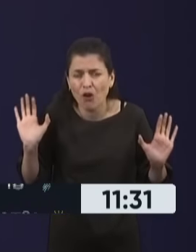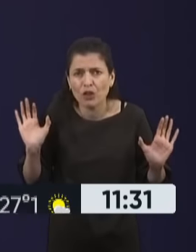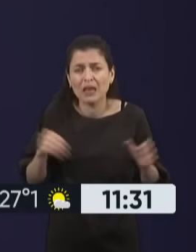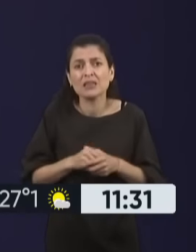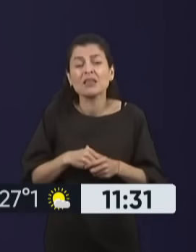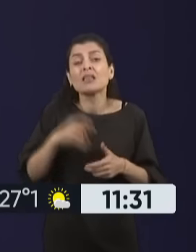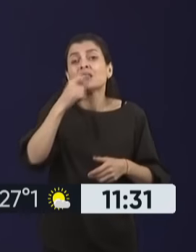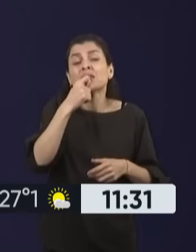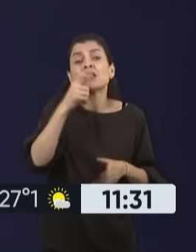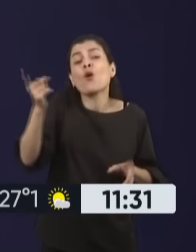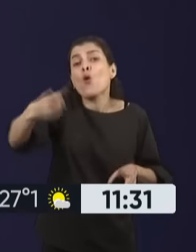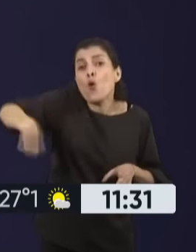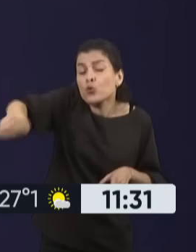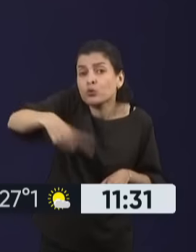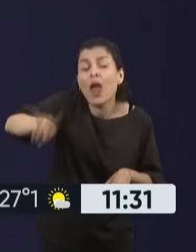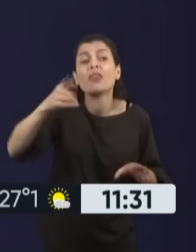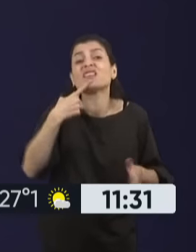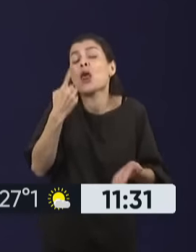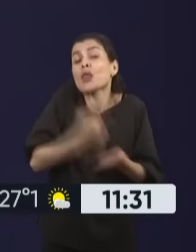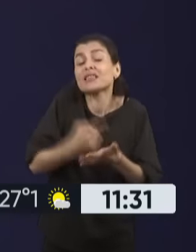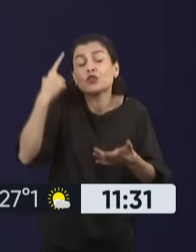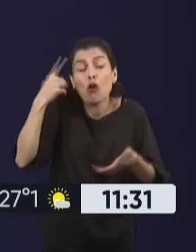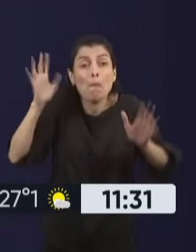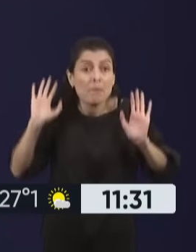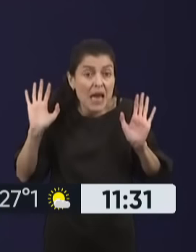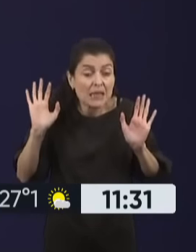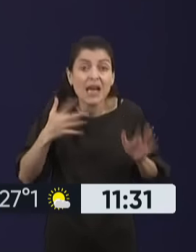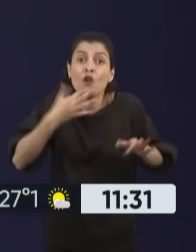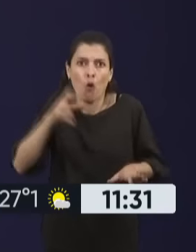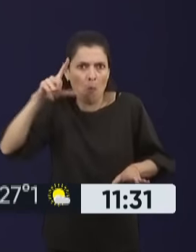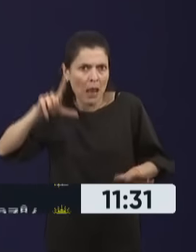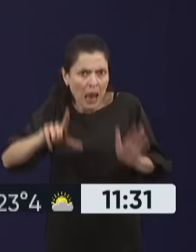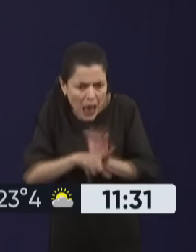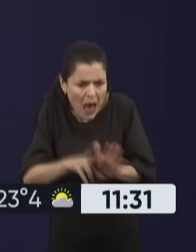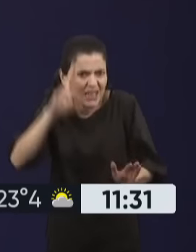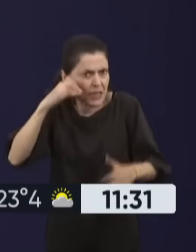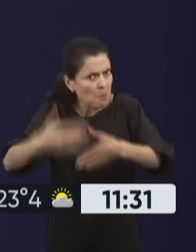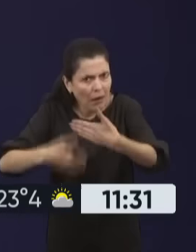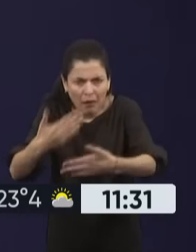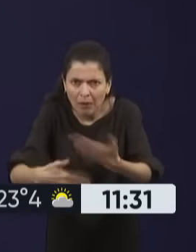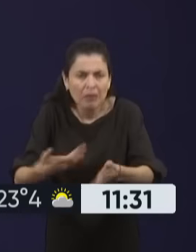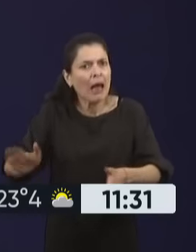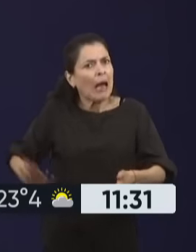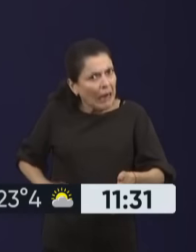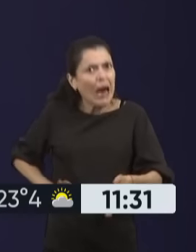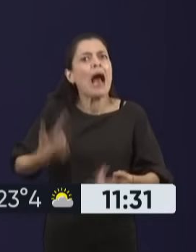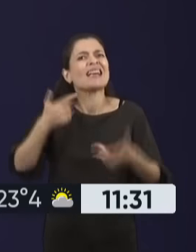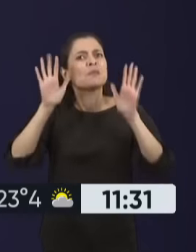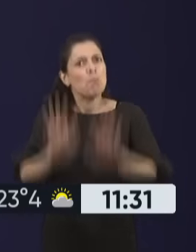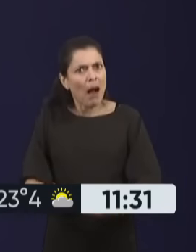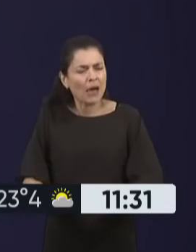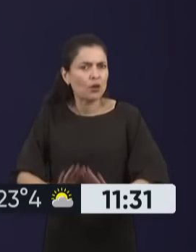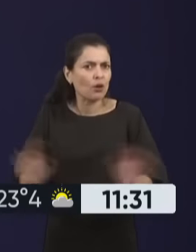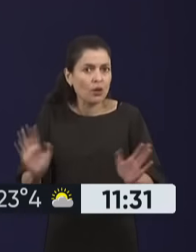tener dentro de la ley las ganas efectivamente hacer un paro de actividades